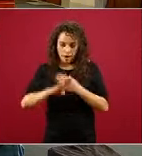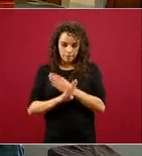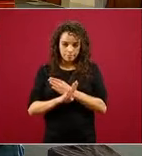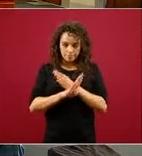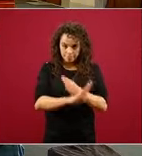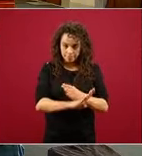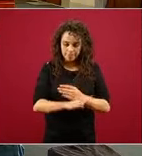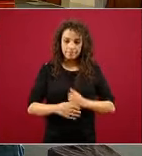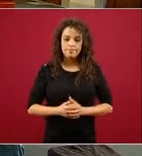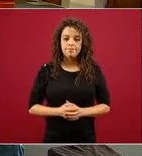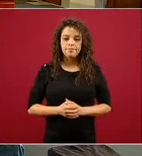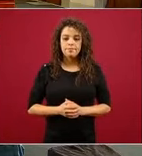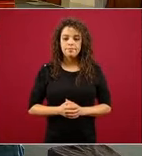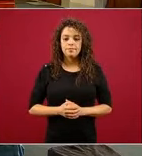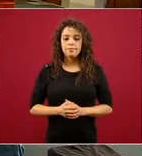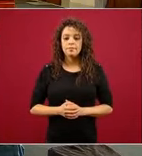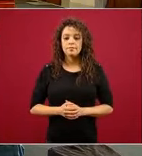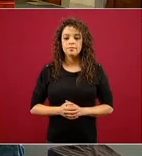gracias.